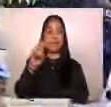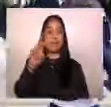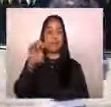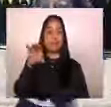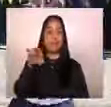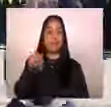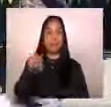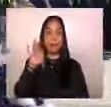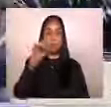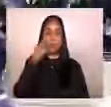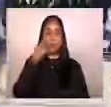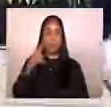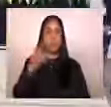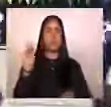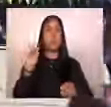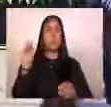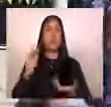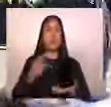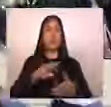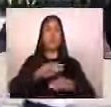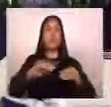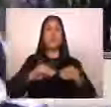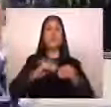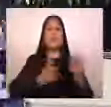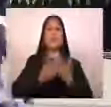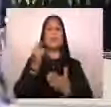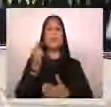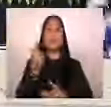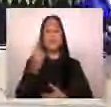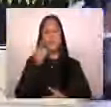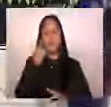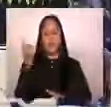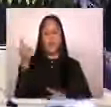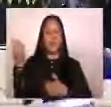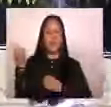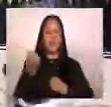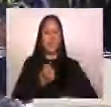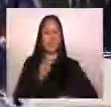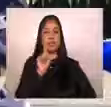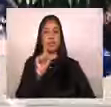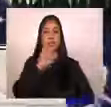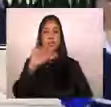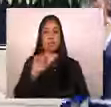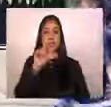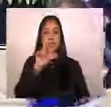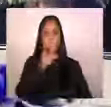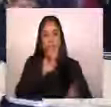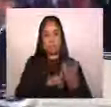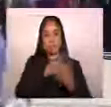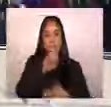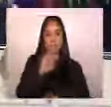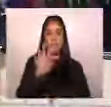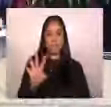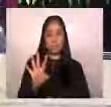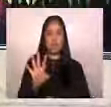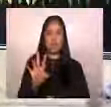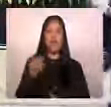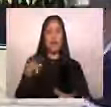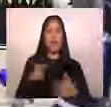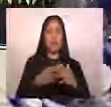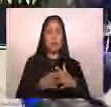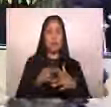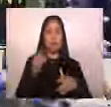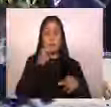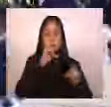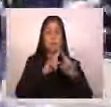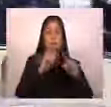Tierra Nueva 1, la banda Halcones Latin Band, fundada el 1 de julio de 2024, y a